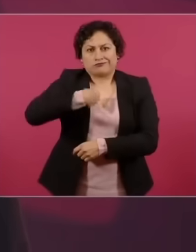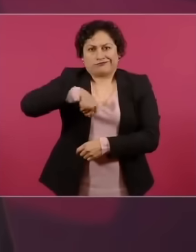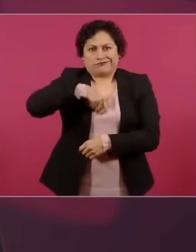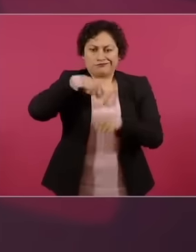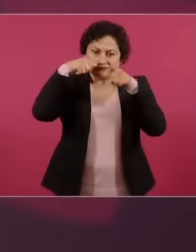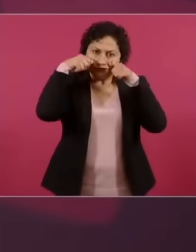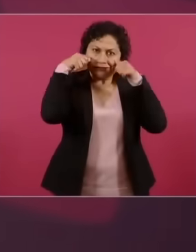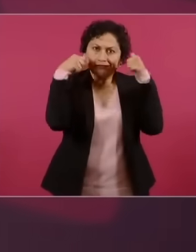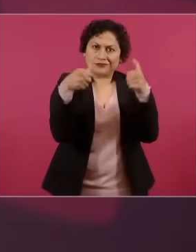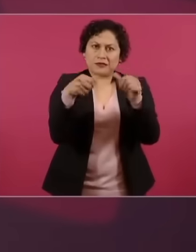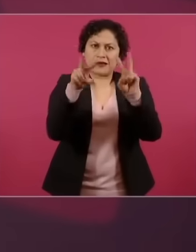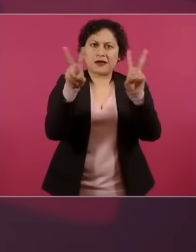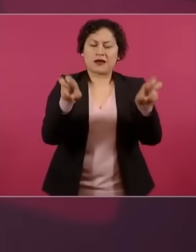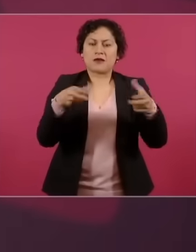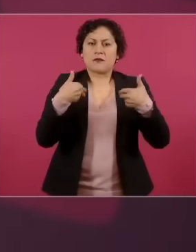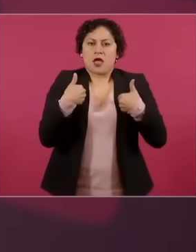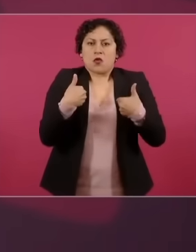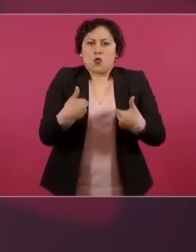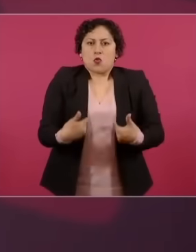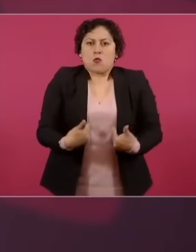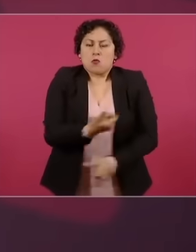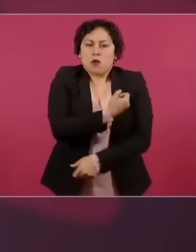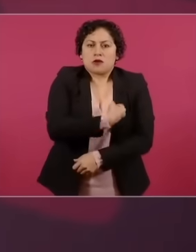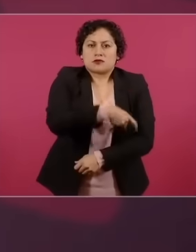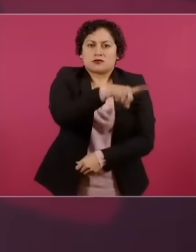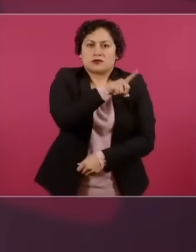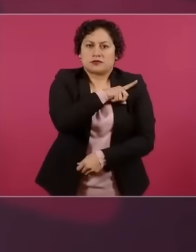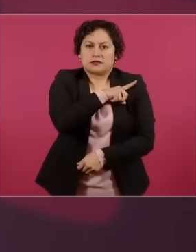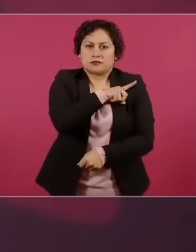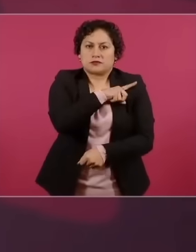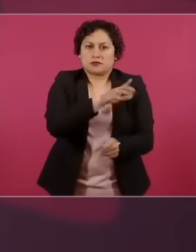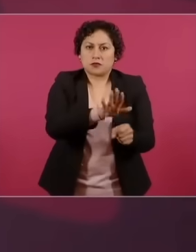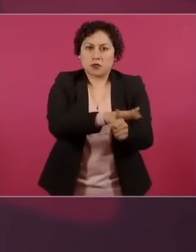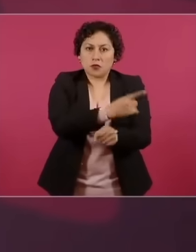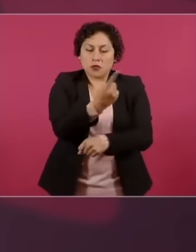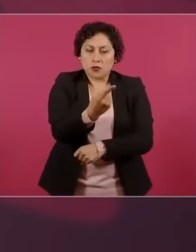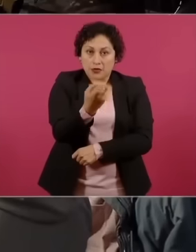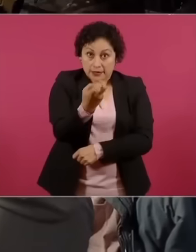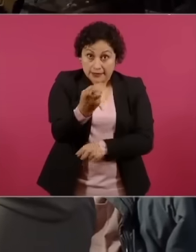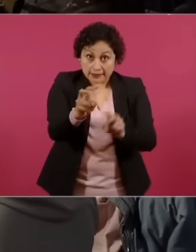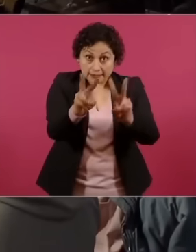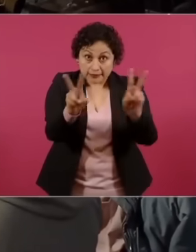porque esa sí es una tragedia,